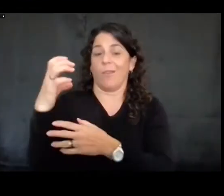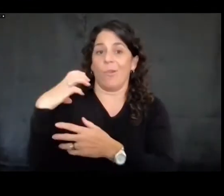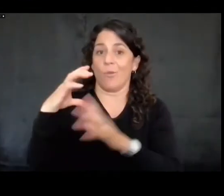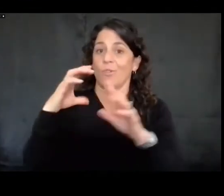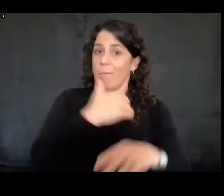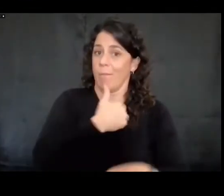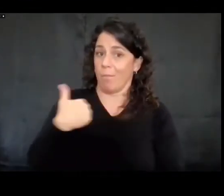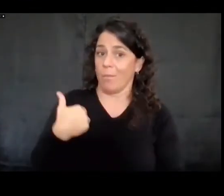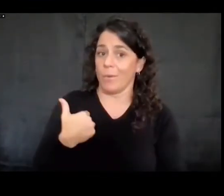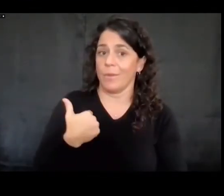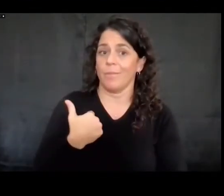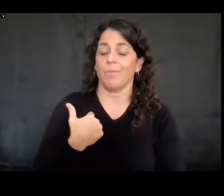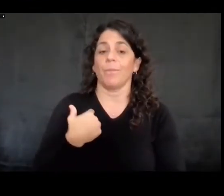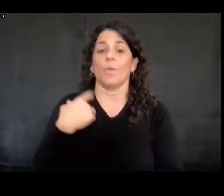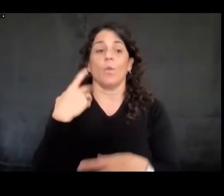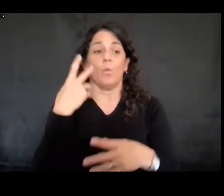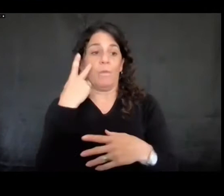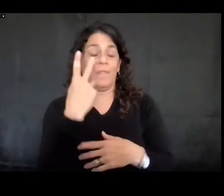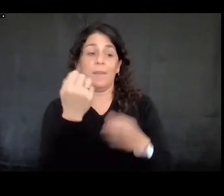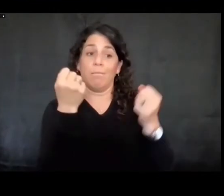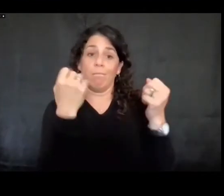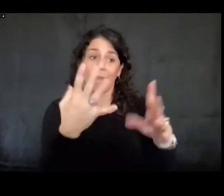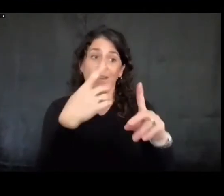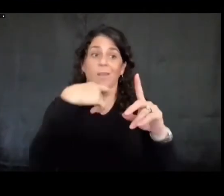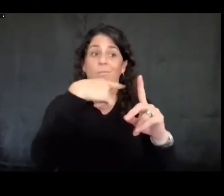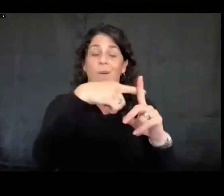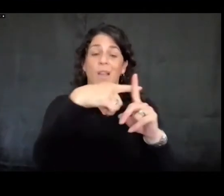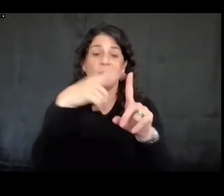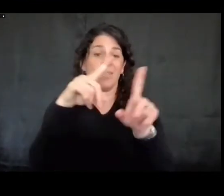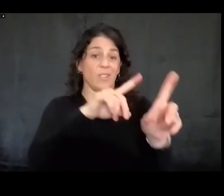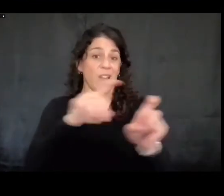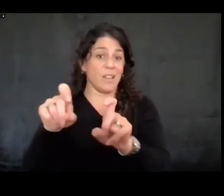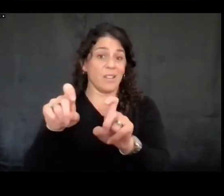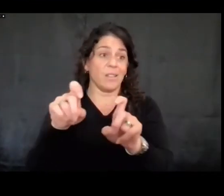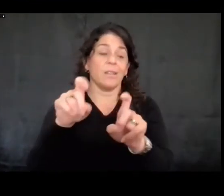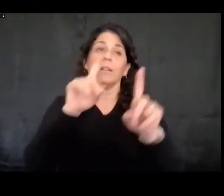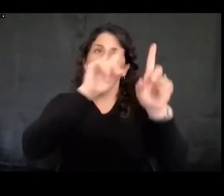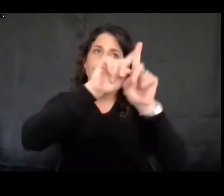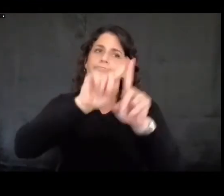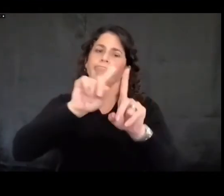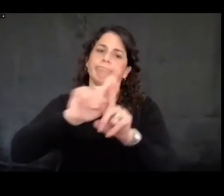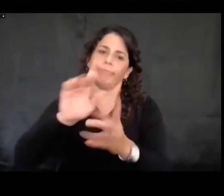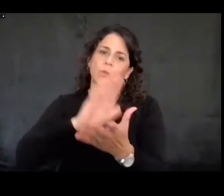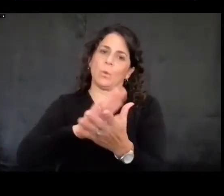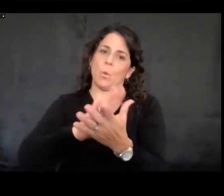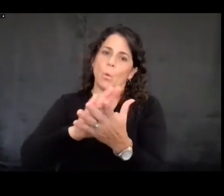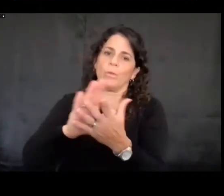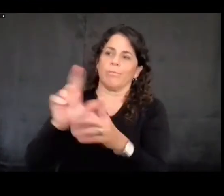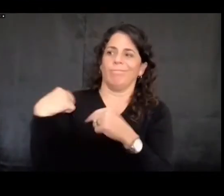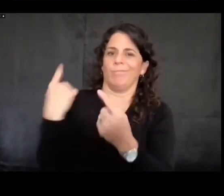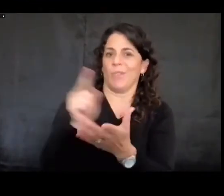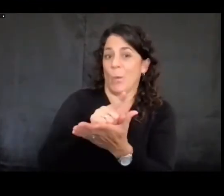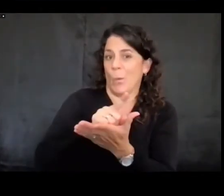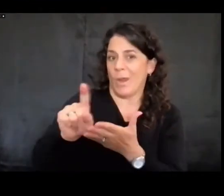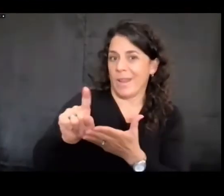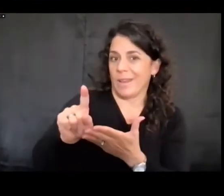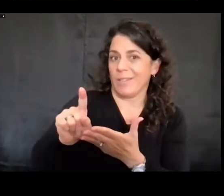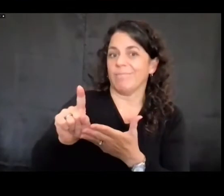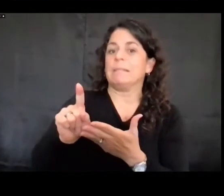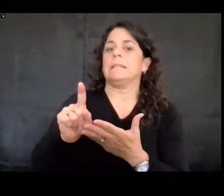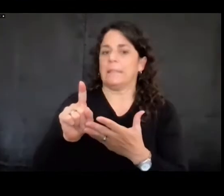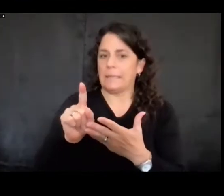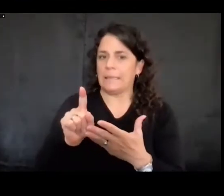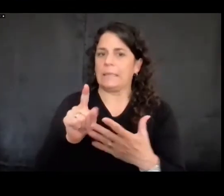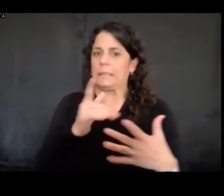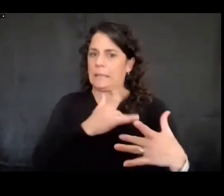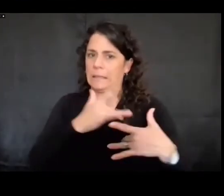jugando al deporte hemos visto en muchos casos positivos en atletas de varias escuelas en las últimas semanas y esto nos